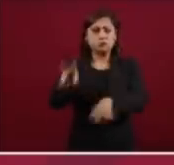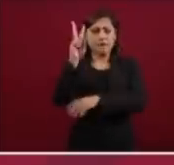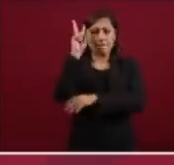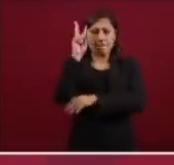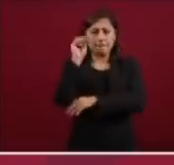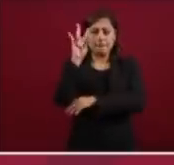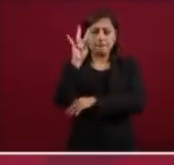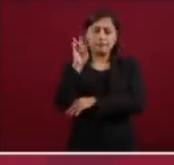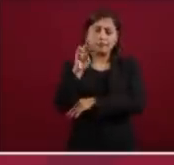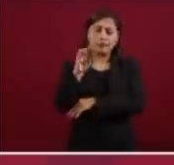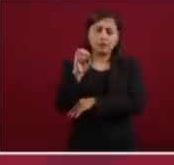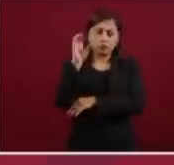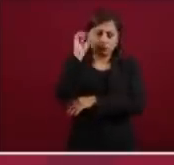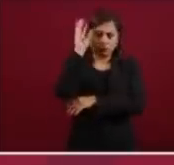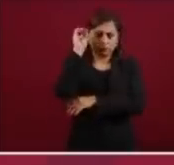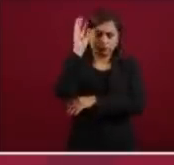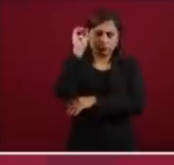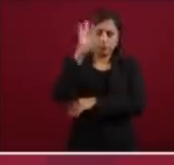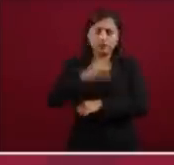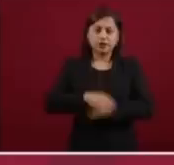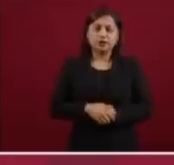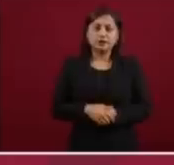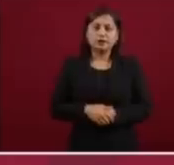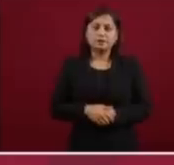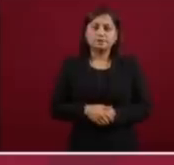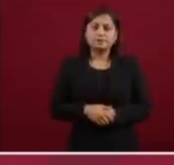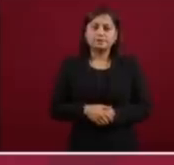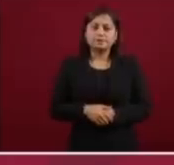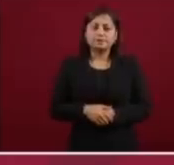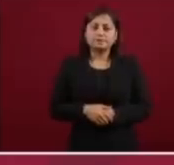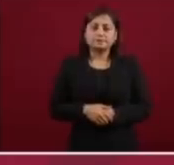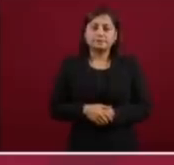y x